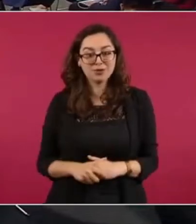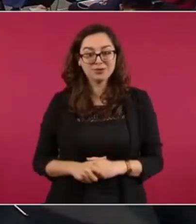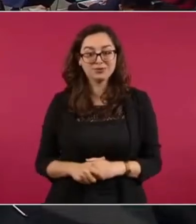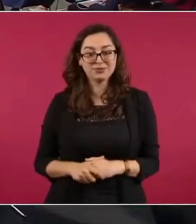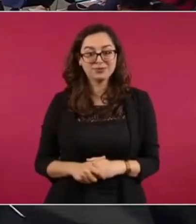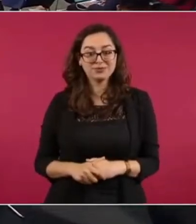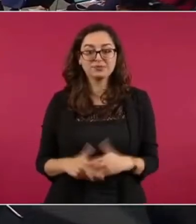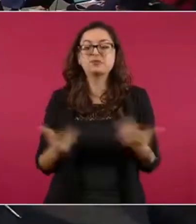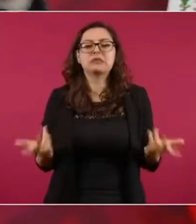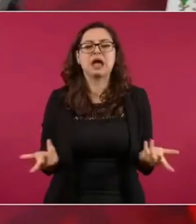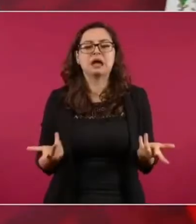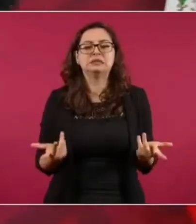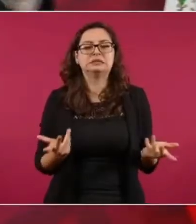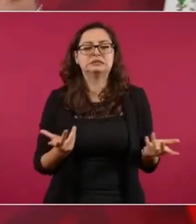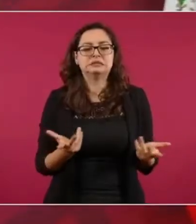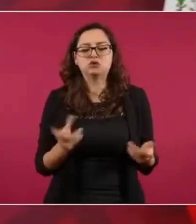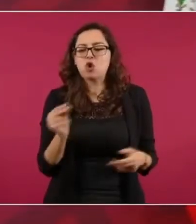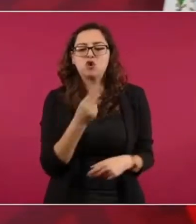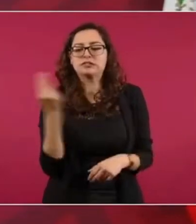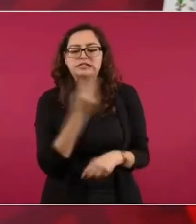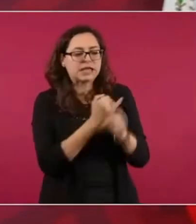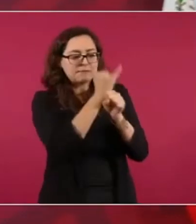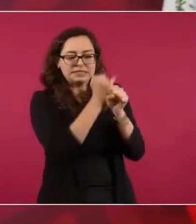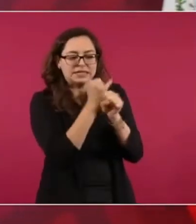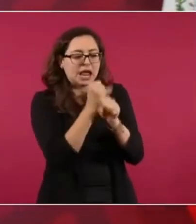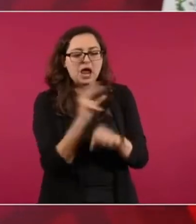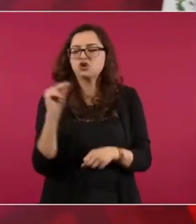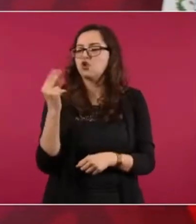todo ese enfrentamiento armado